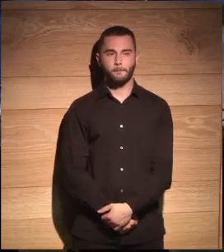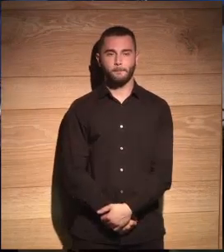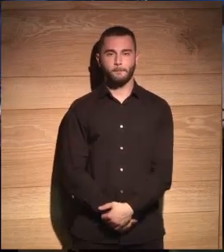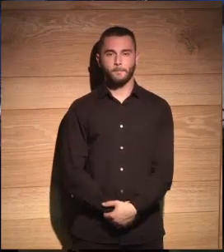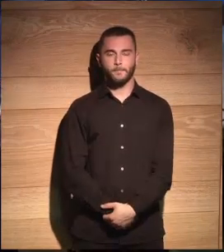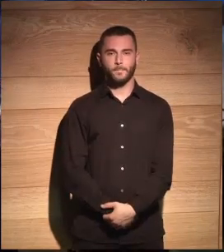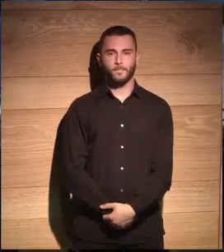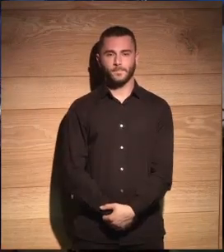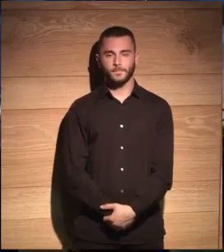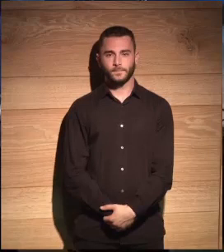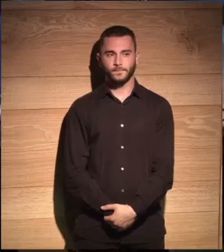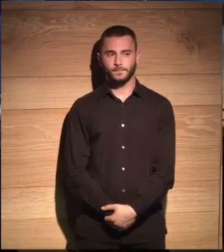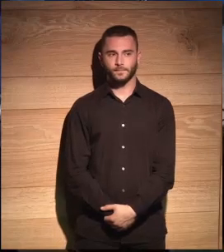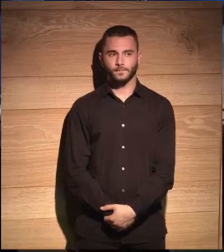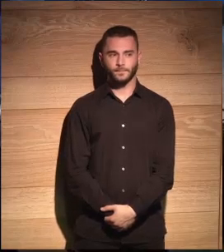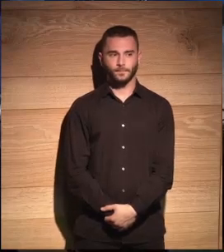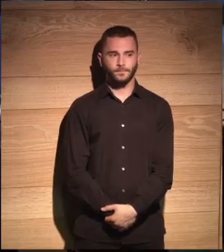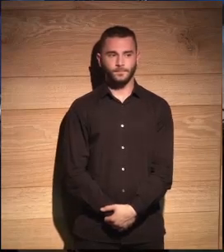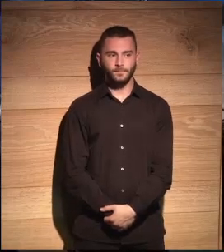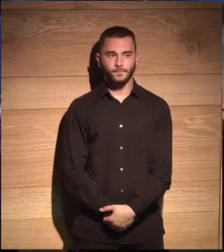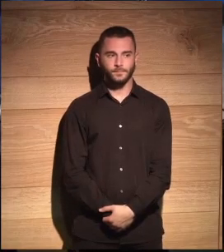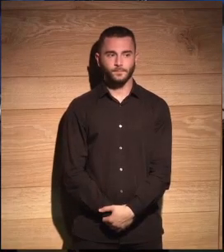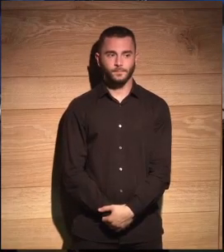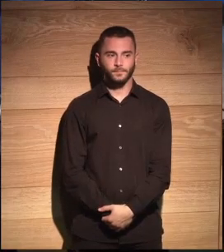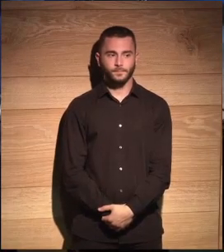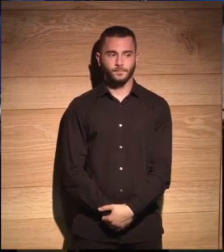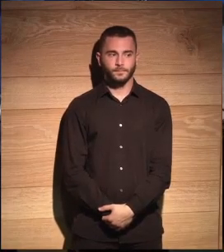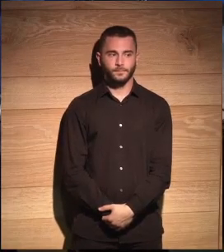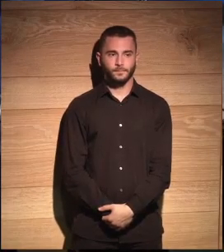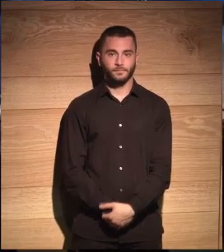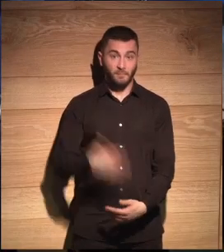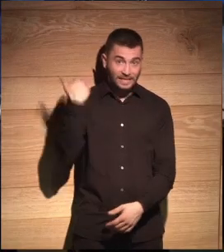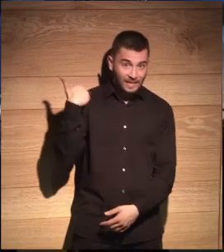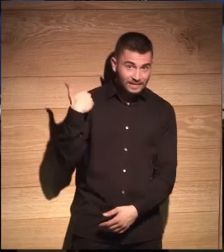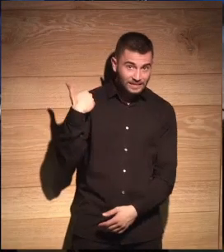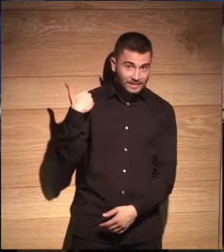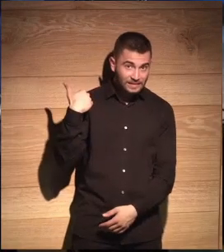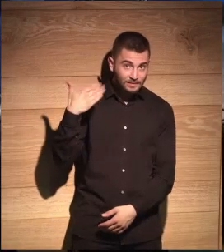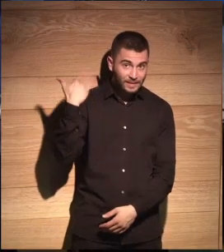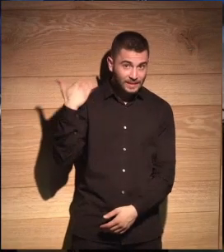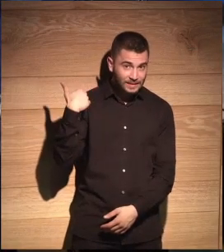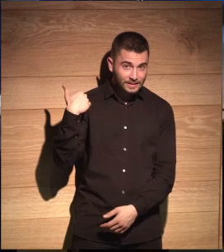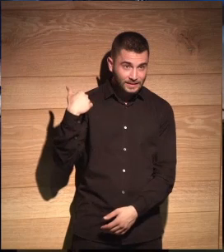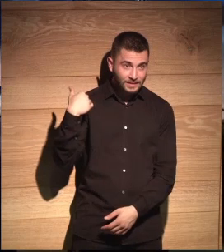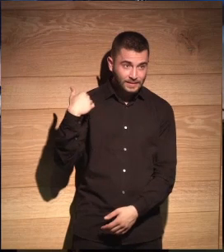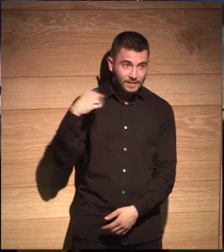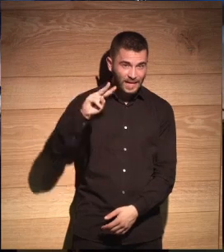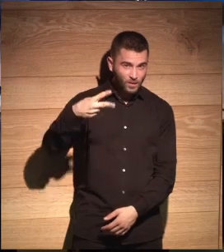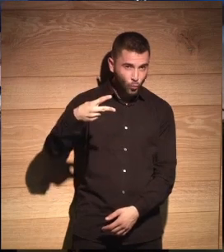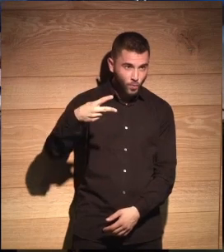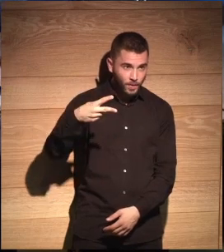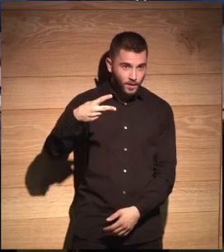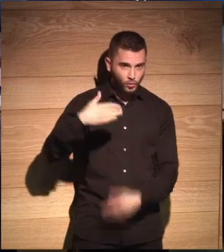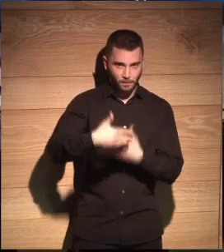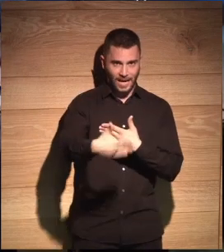A ver, no, para otro. No, está para atrás. ¿Está para atrás? Está dándole para atrás, está la segunda... Entonces